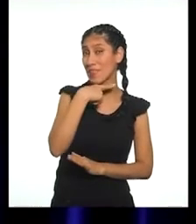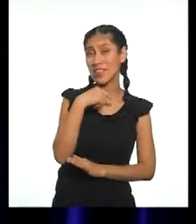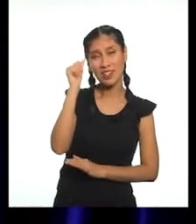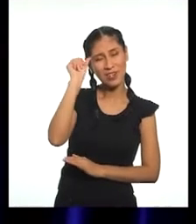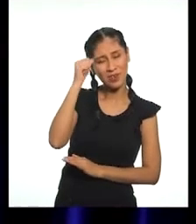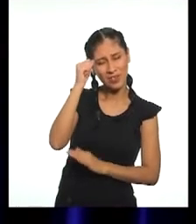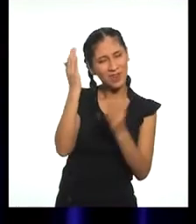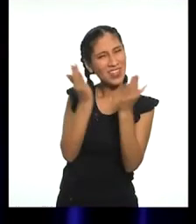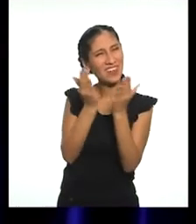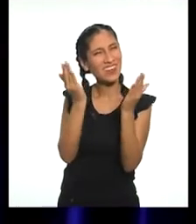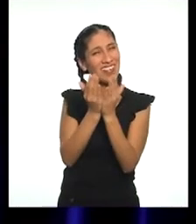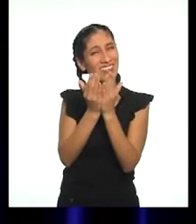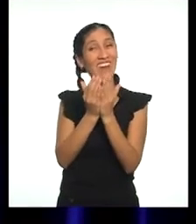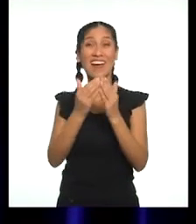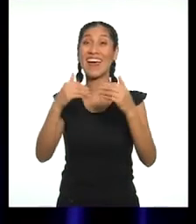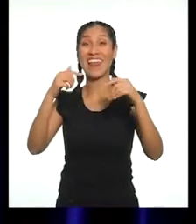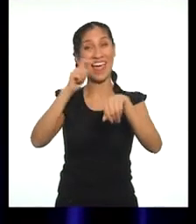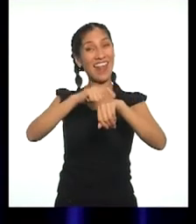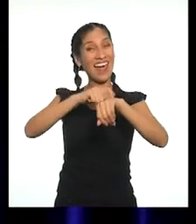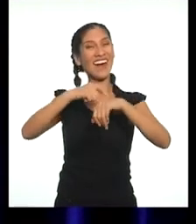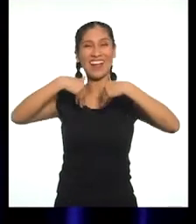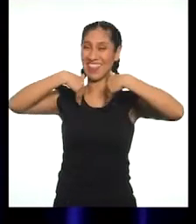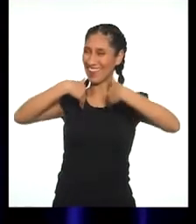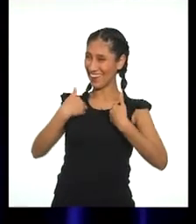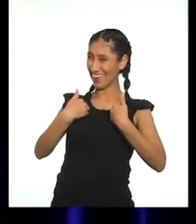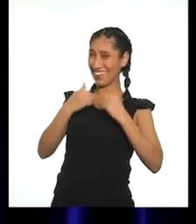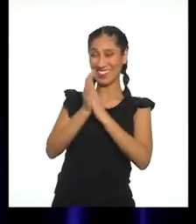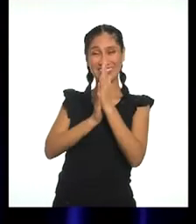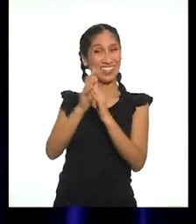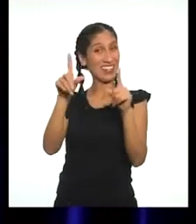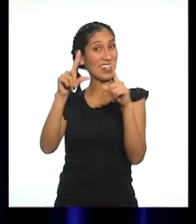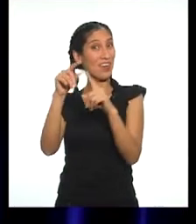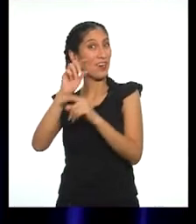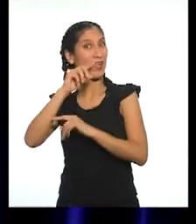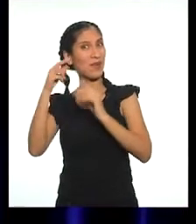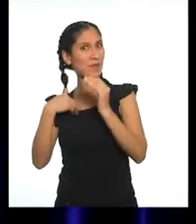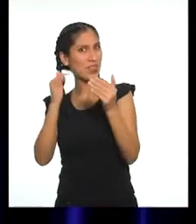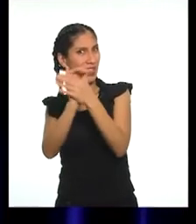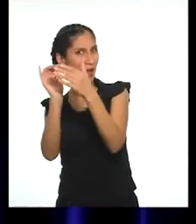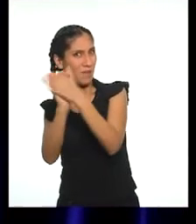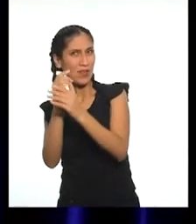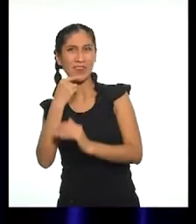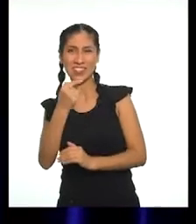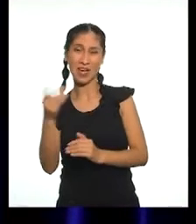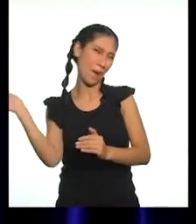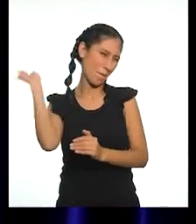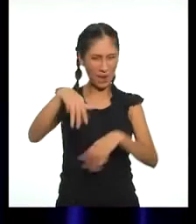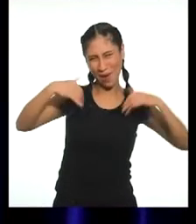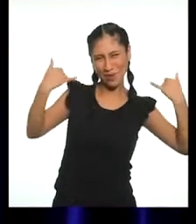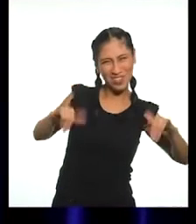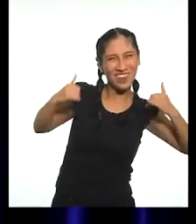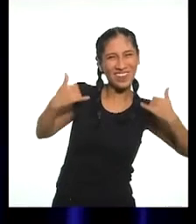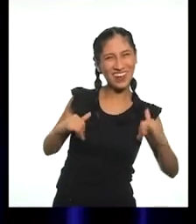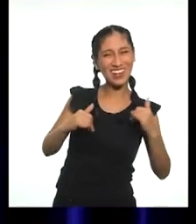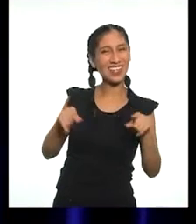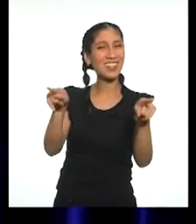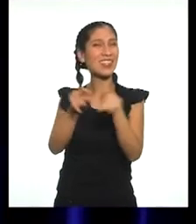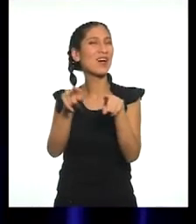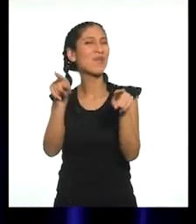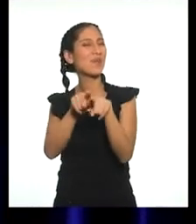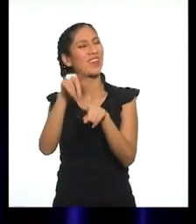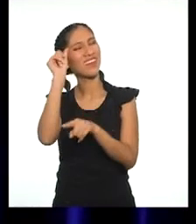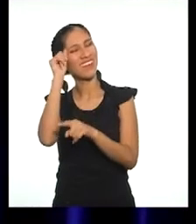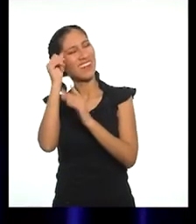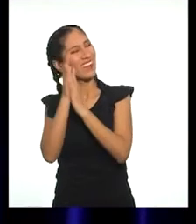era el recreo y esas palabras mágicas que escuchaba de mis amigos. ¡Vamos a jugar! También extrañaba